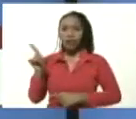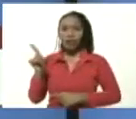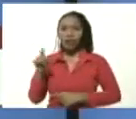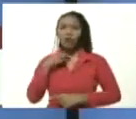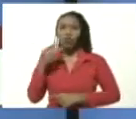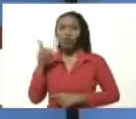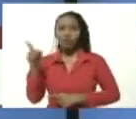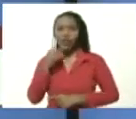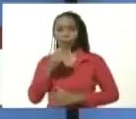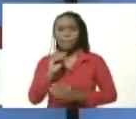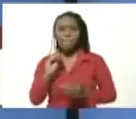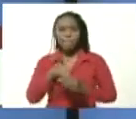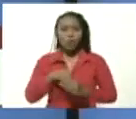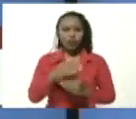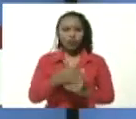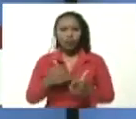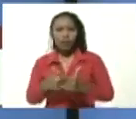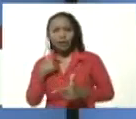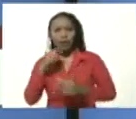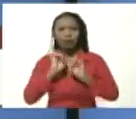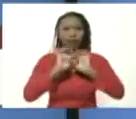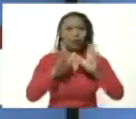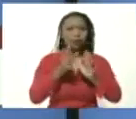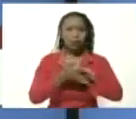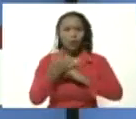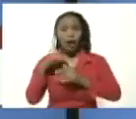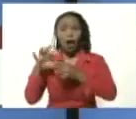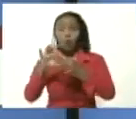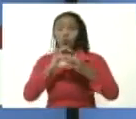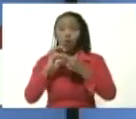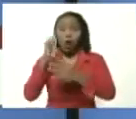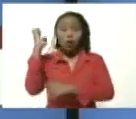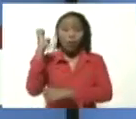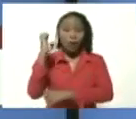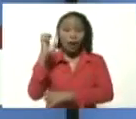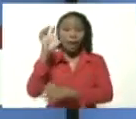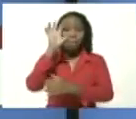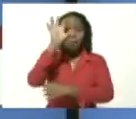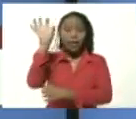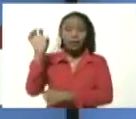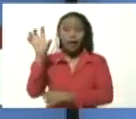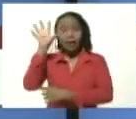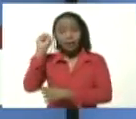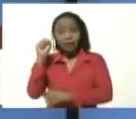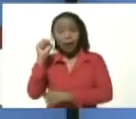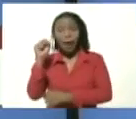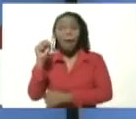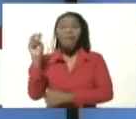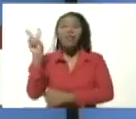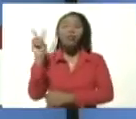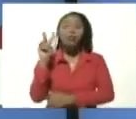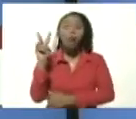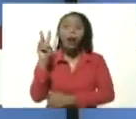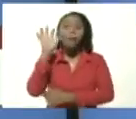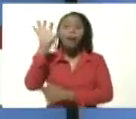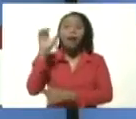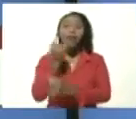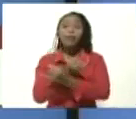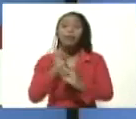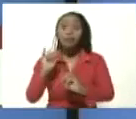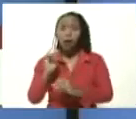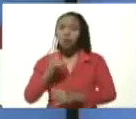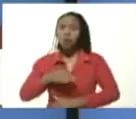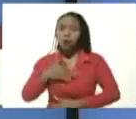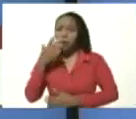esa declaración. Ojalá la Unión Europea entienda, los países de la Unión Europea, que Venezuela es un país independiente, que pueden venir aquí, aquí están